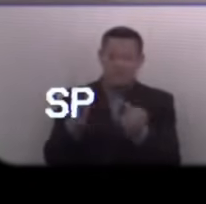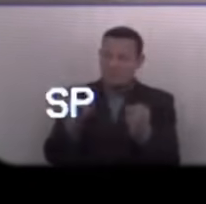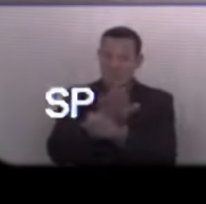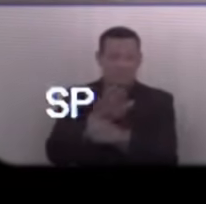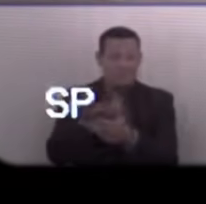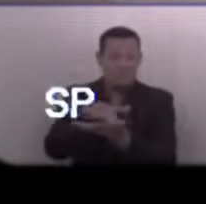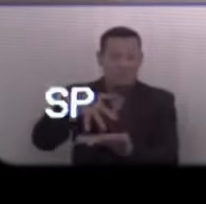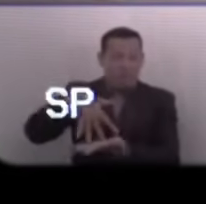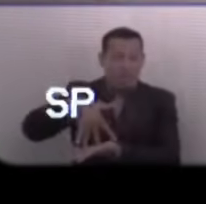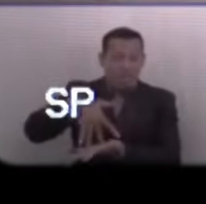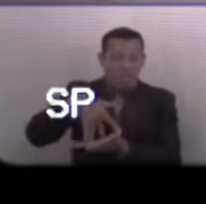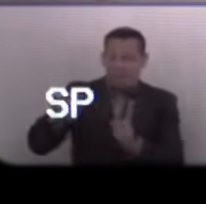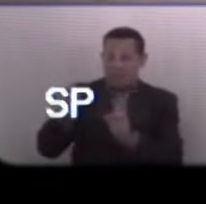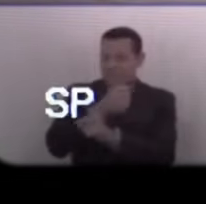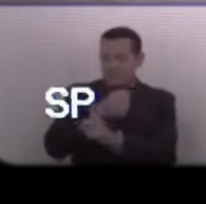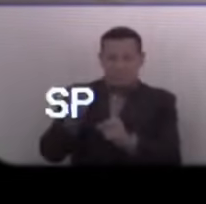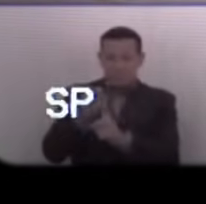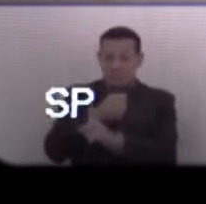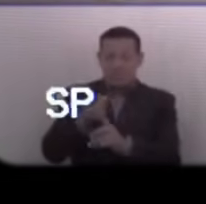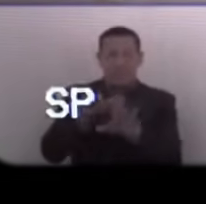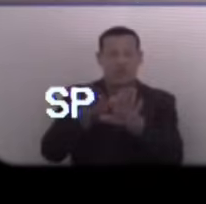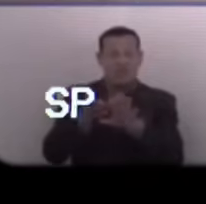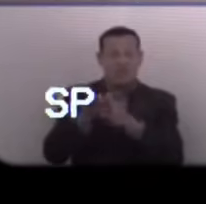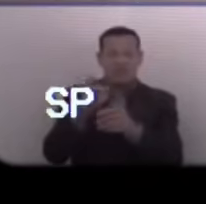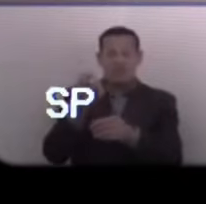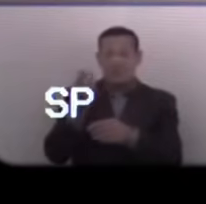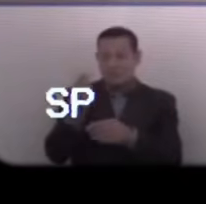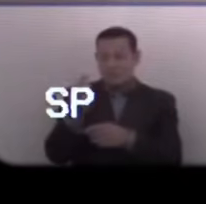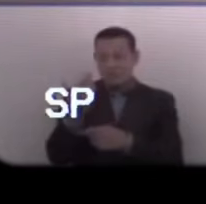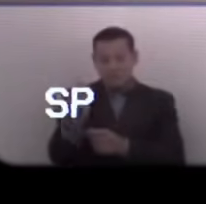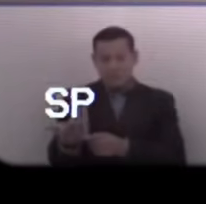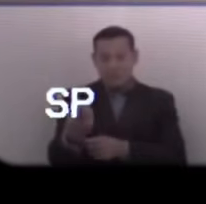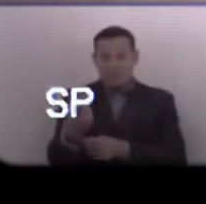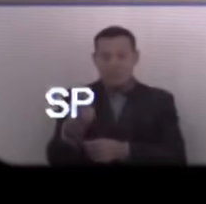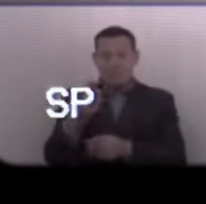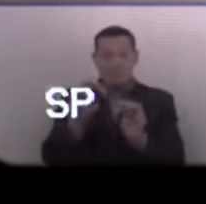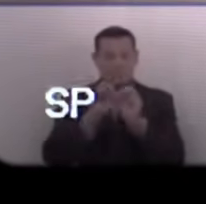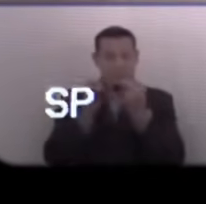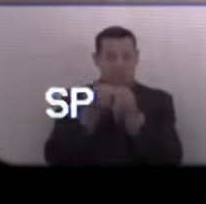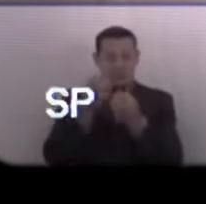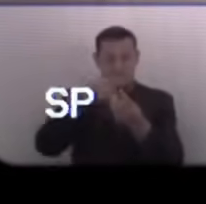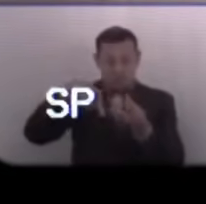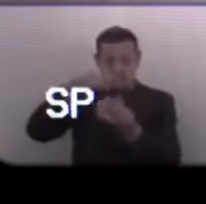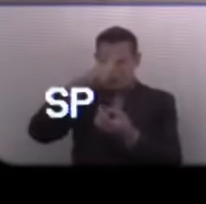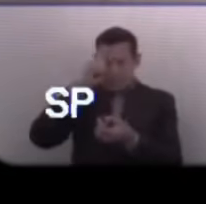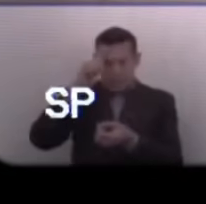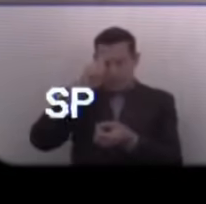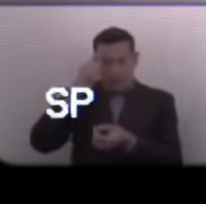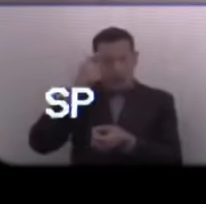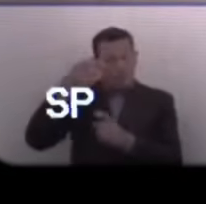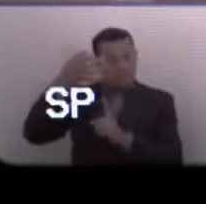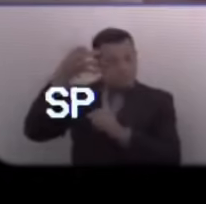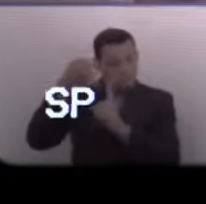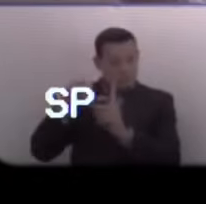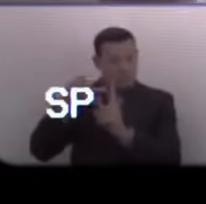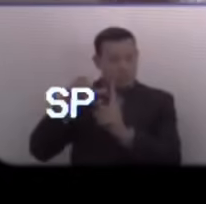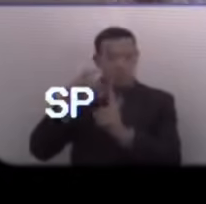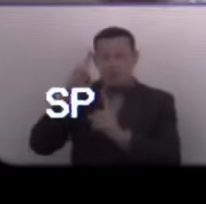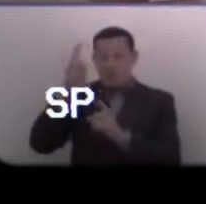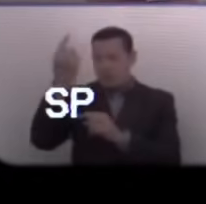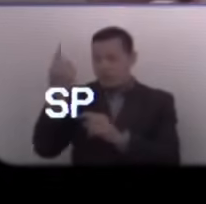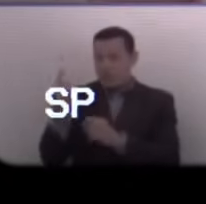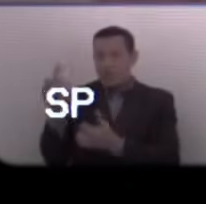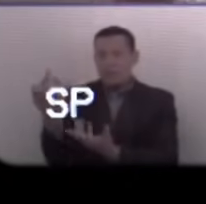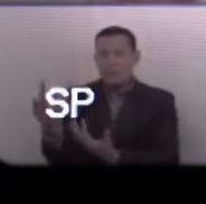completamente vulnerada y golpeada gracias a las extorsiones, porque mientras usted trabaja honradamente, hay una persona que lo